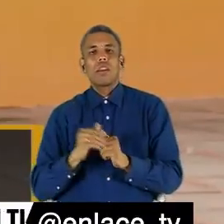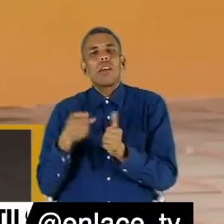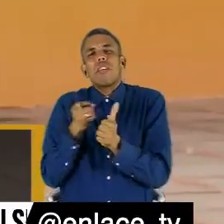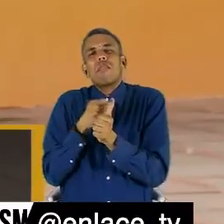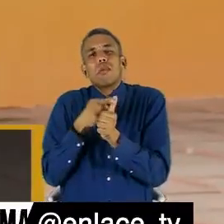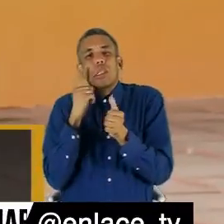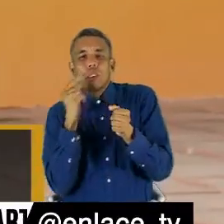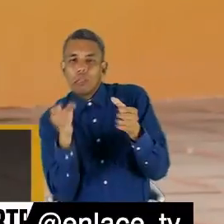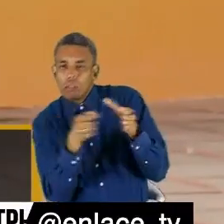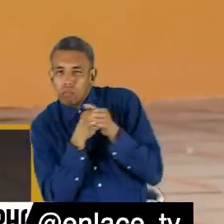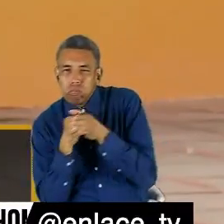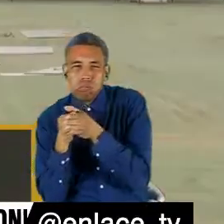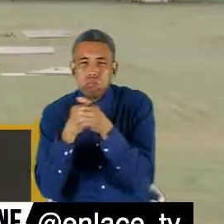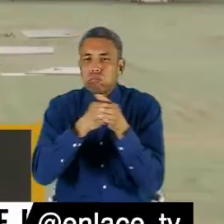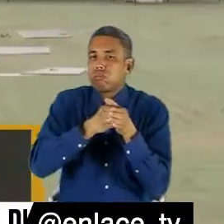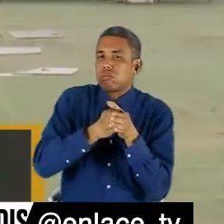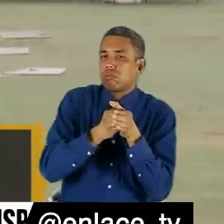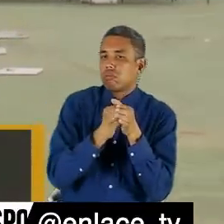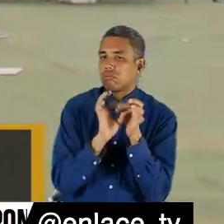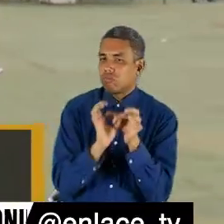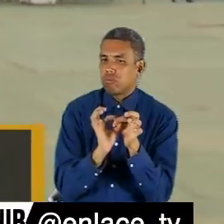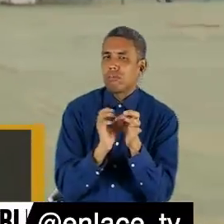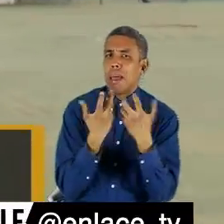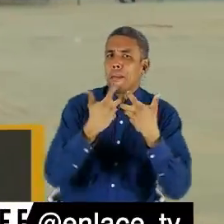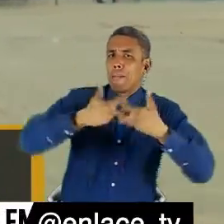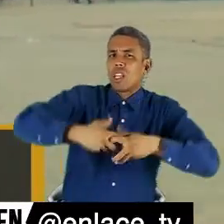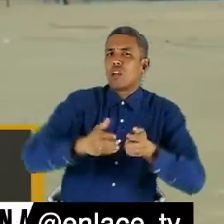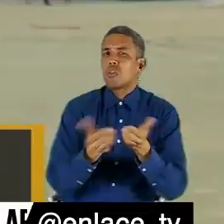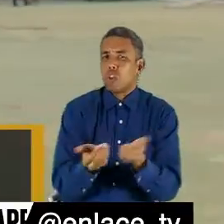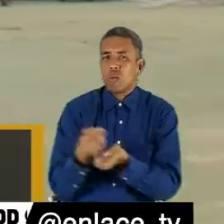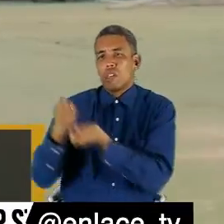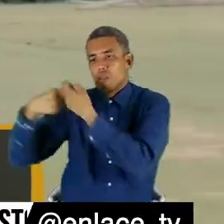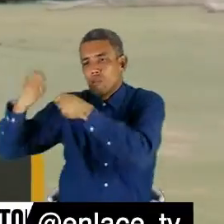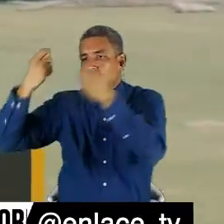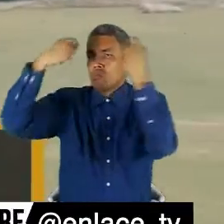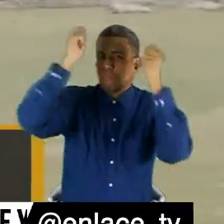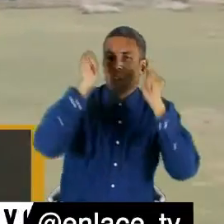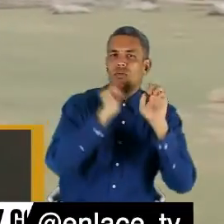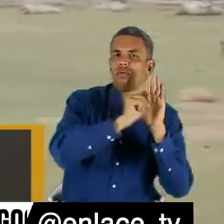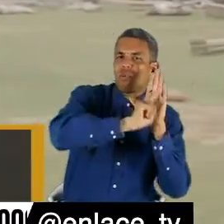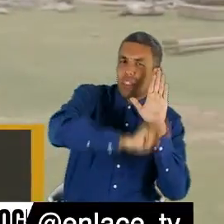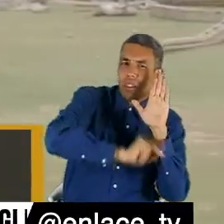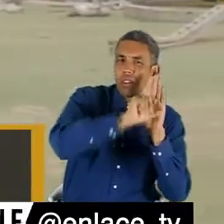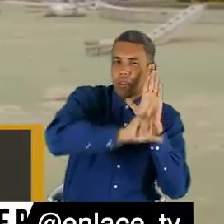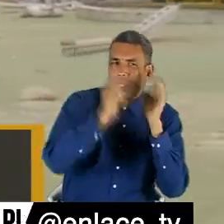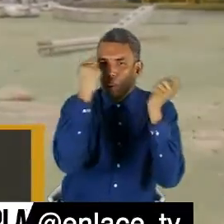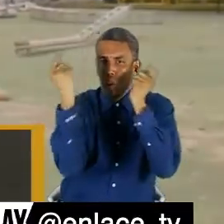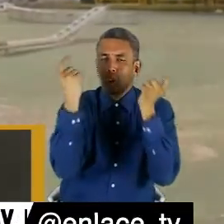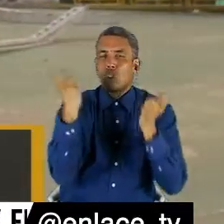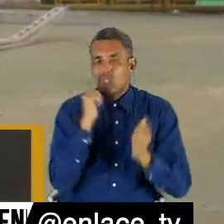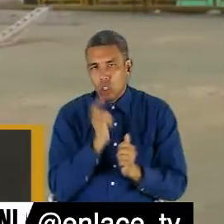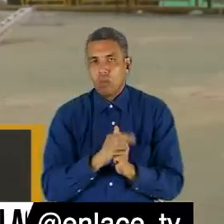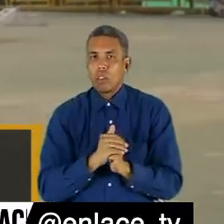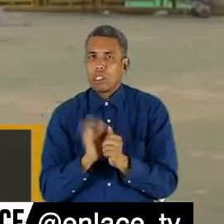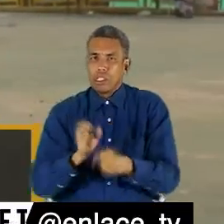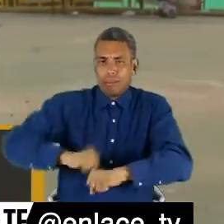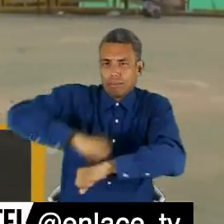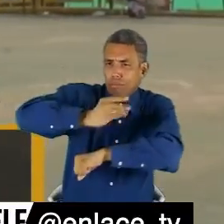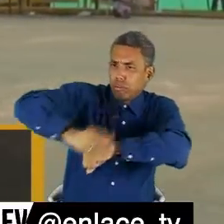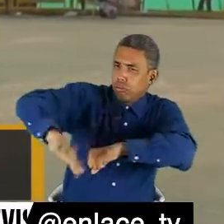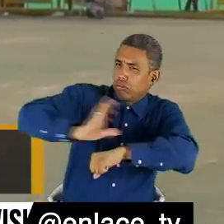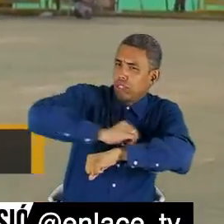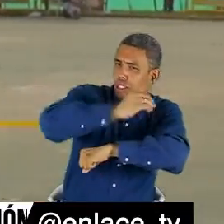de negocio exitoso, estrategias de comercialización, fertilización, aspectos agroclimatológicos y